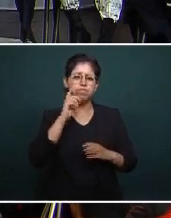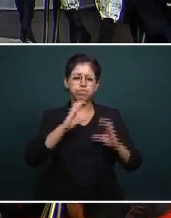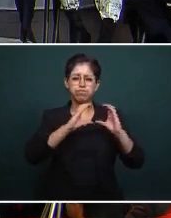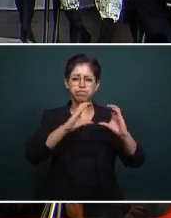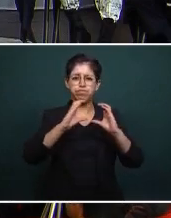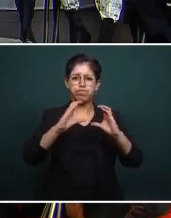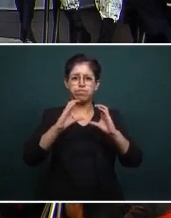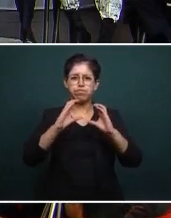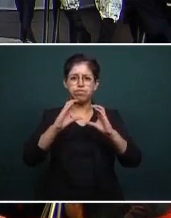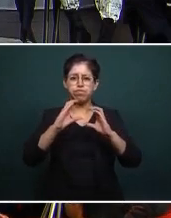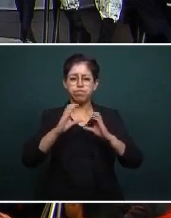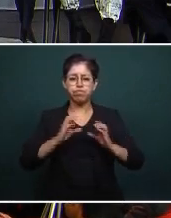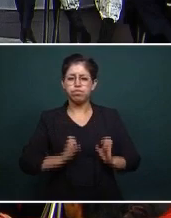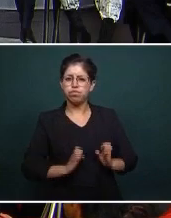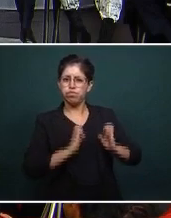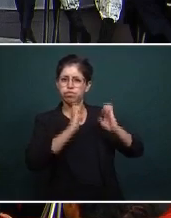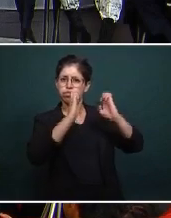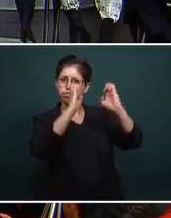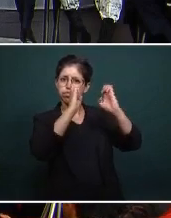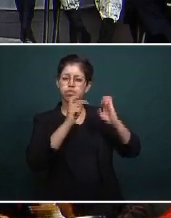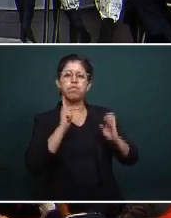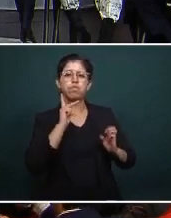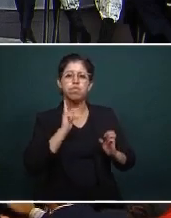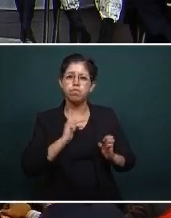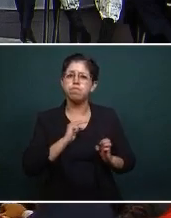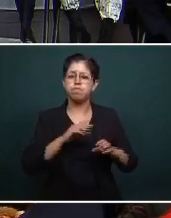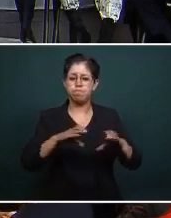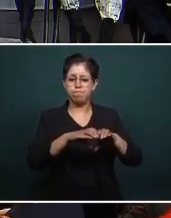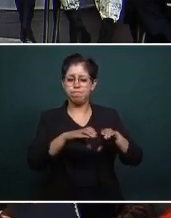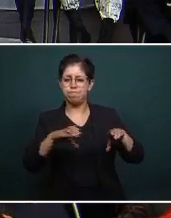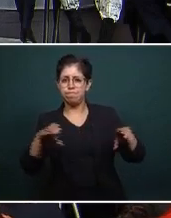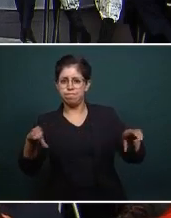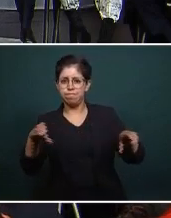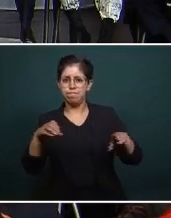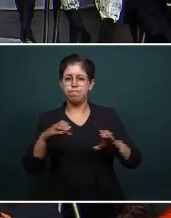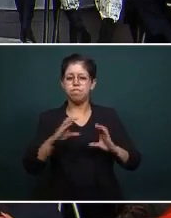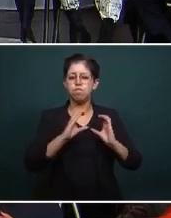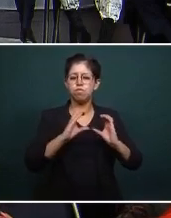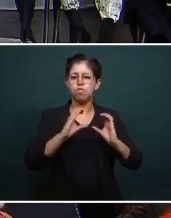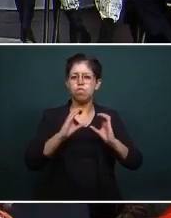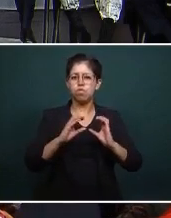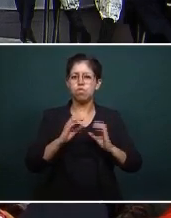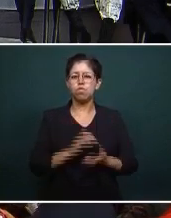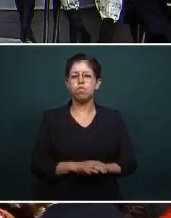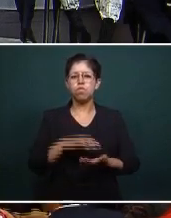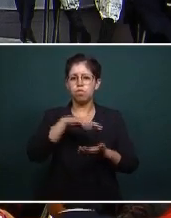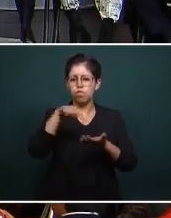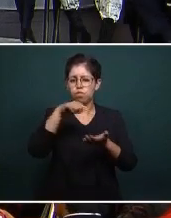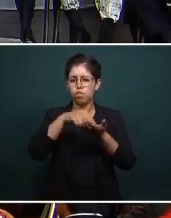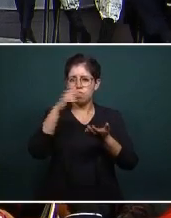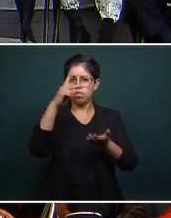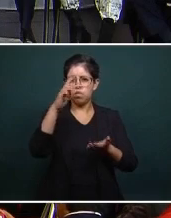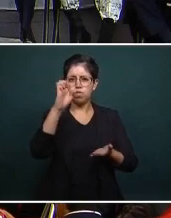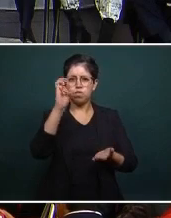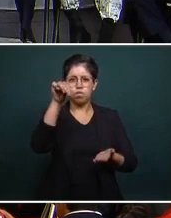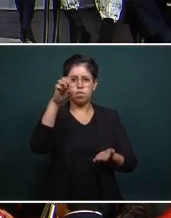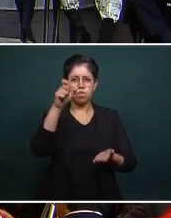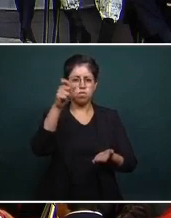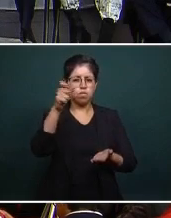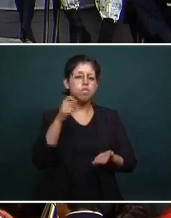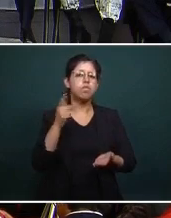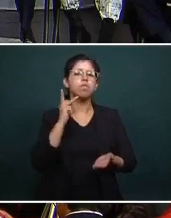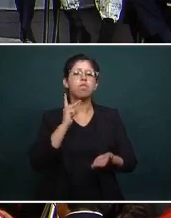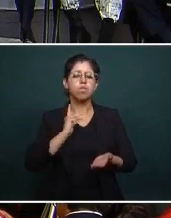la seguridad también en ductos y a la seguridad en el traslado de cisternas, en el movimiento que